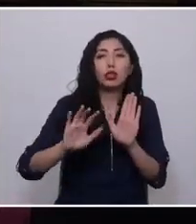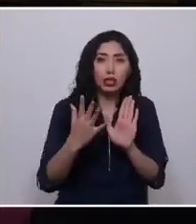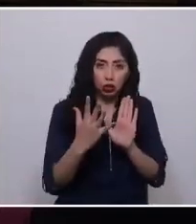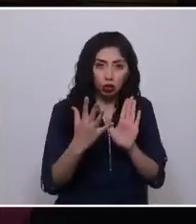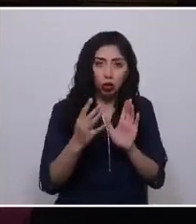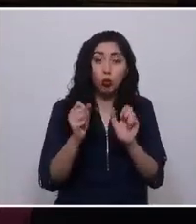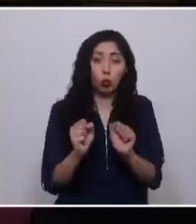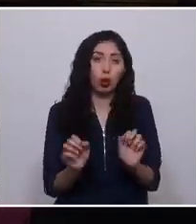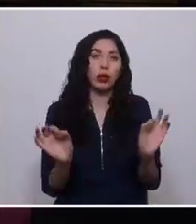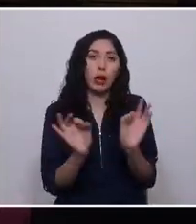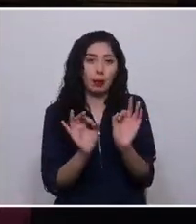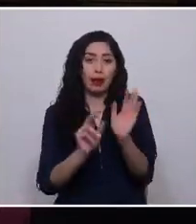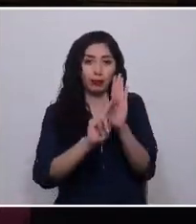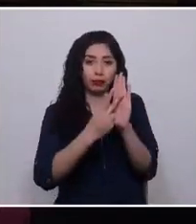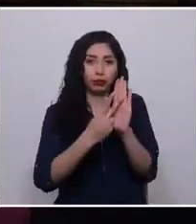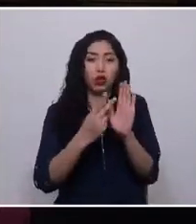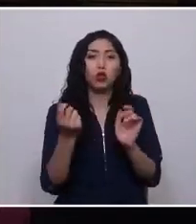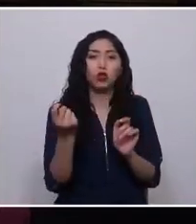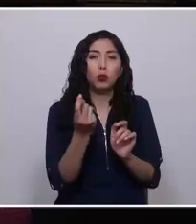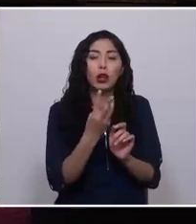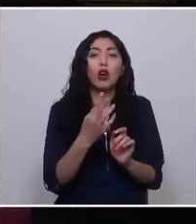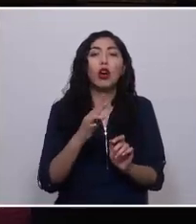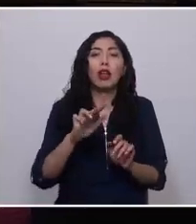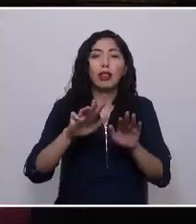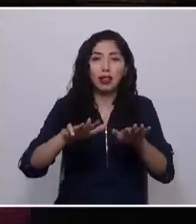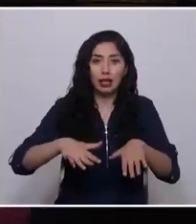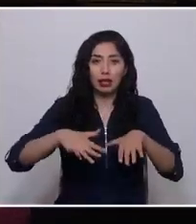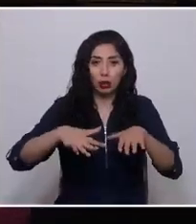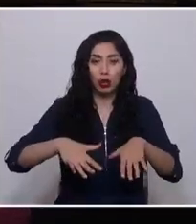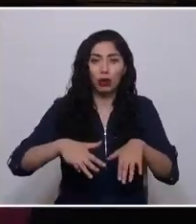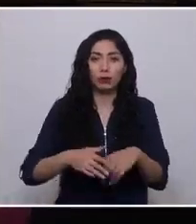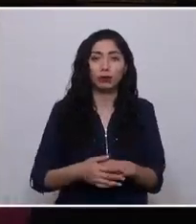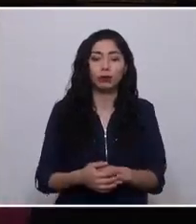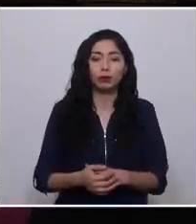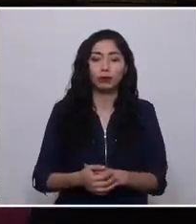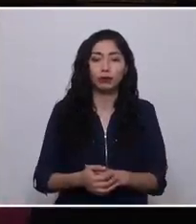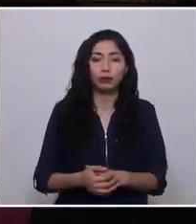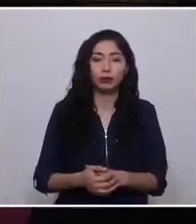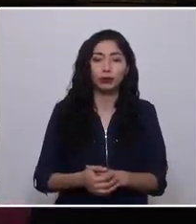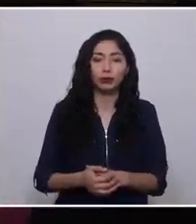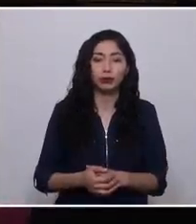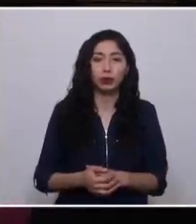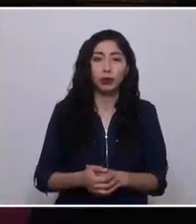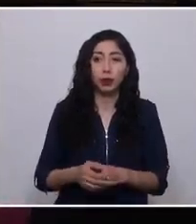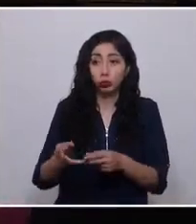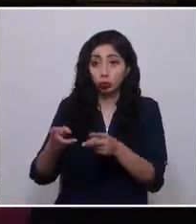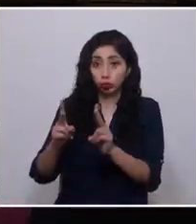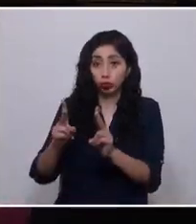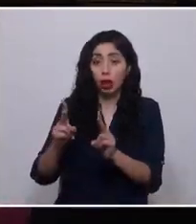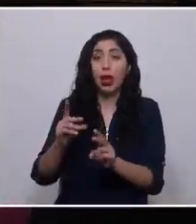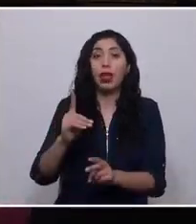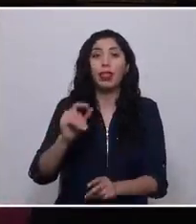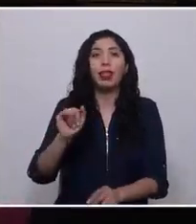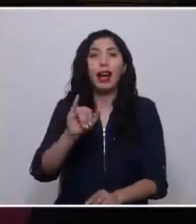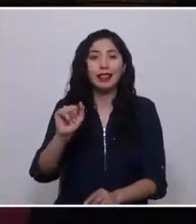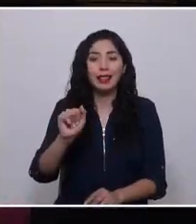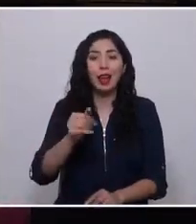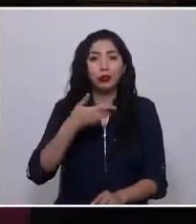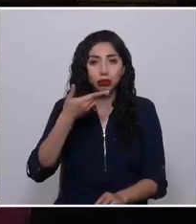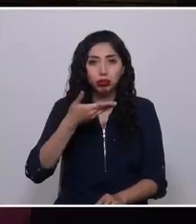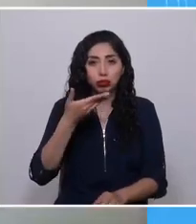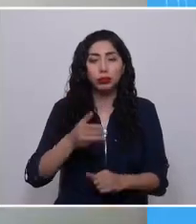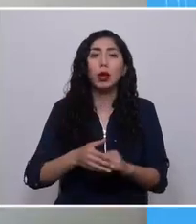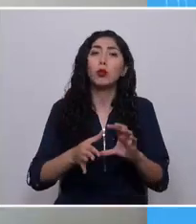número 19. Secretario Mauricio Daza. Tiene la palabra, señor Daza. Muchas gracias.